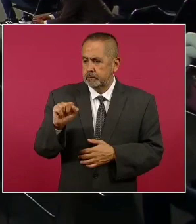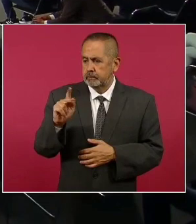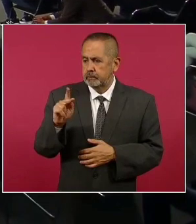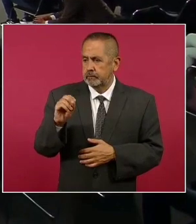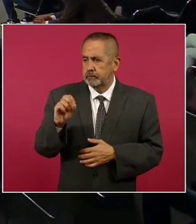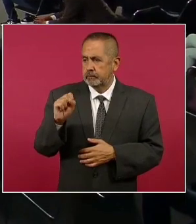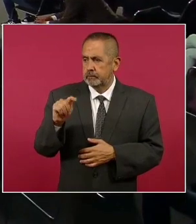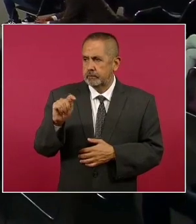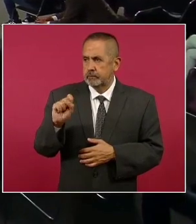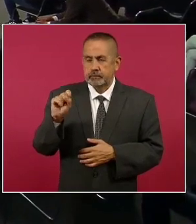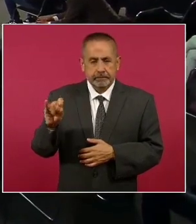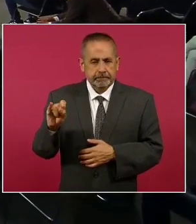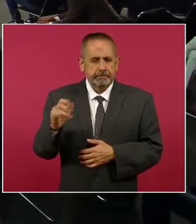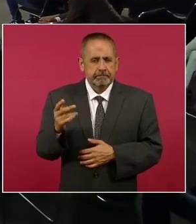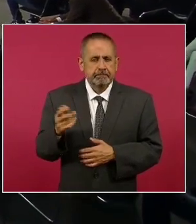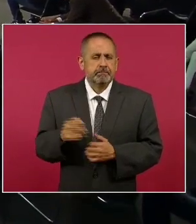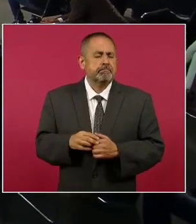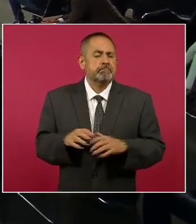atiende a